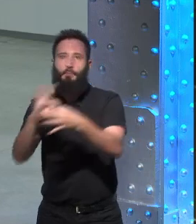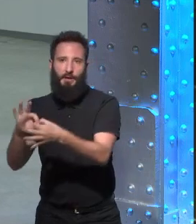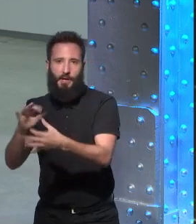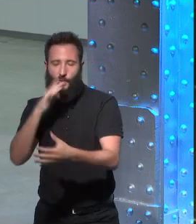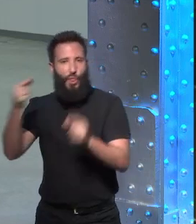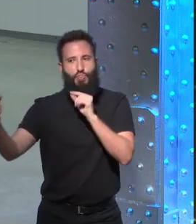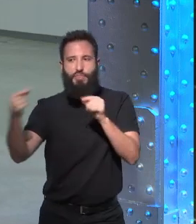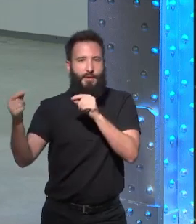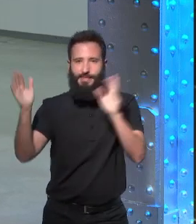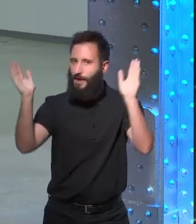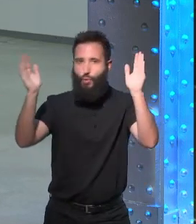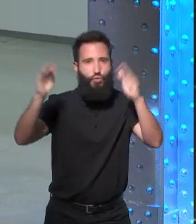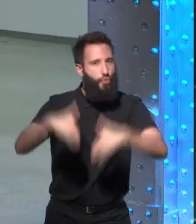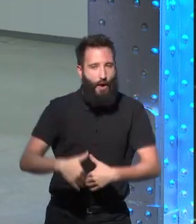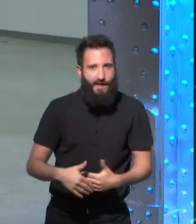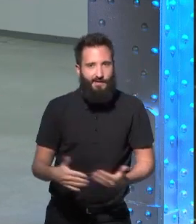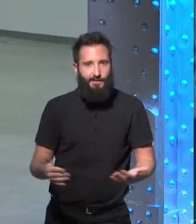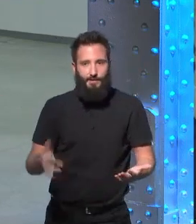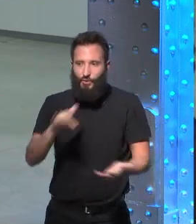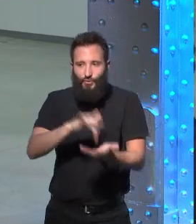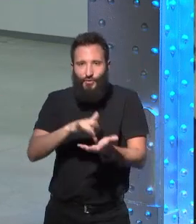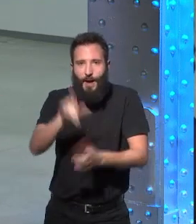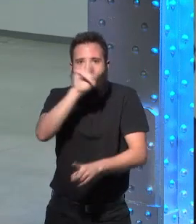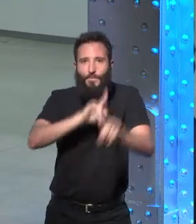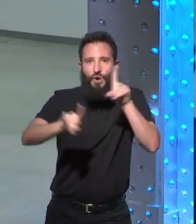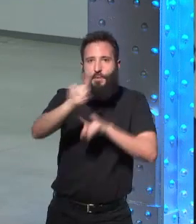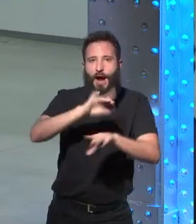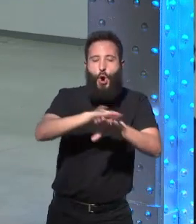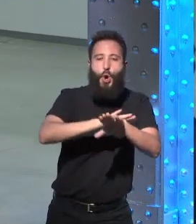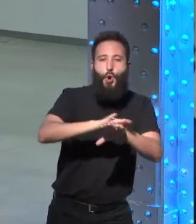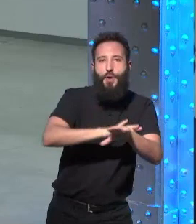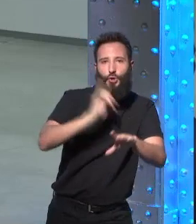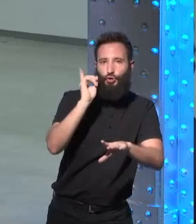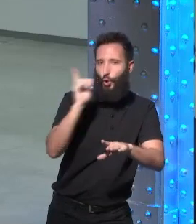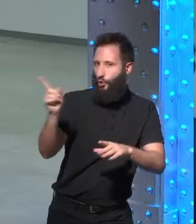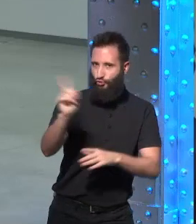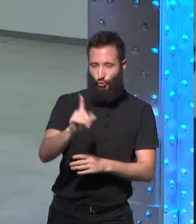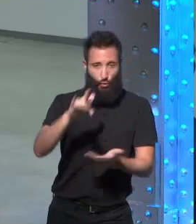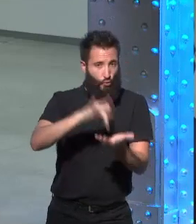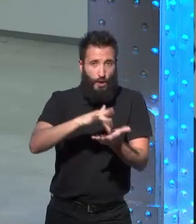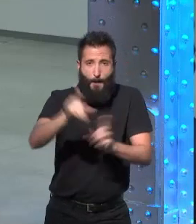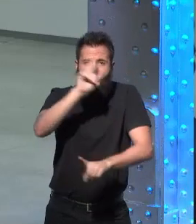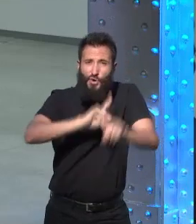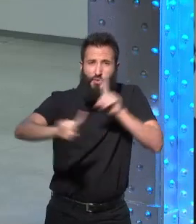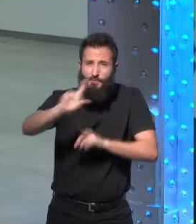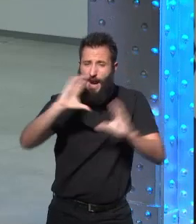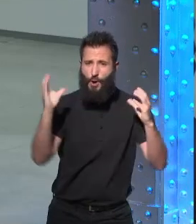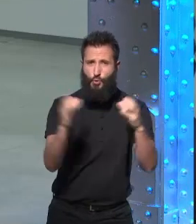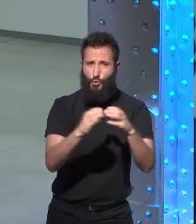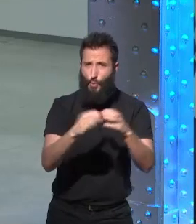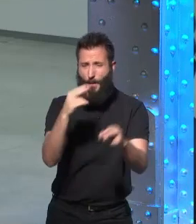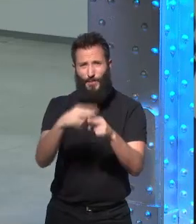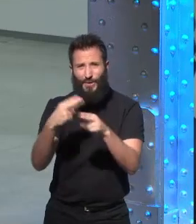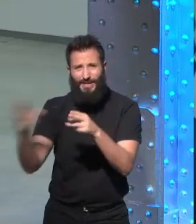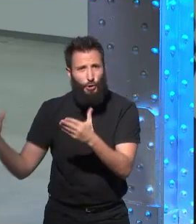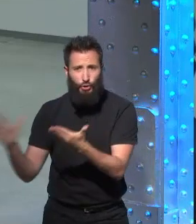está en el debate, sencillamente no está. O sea, no es un problema del gobierno, es un problema de todos los partidos políticos. Comprendo que en este